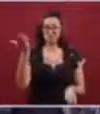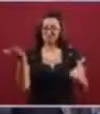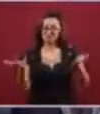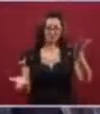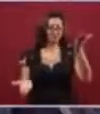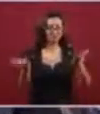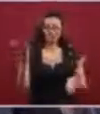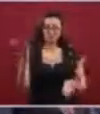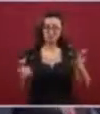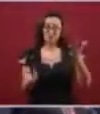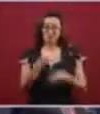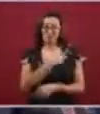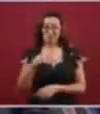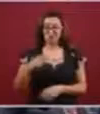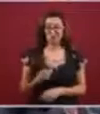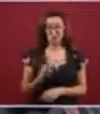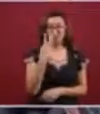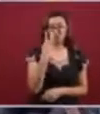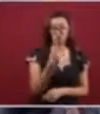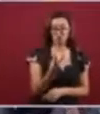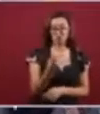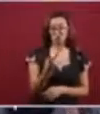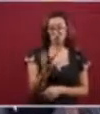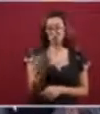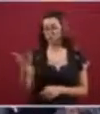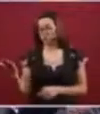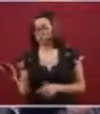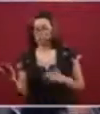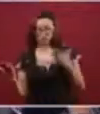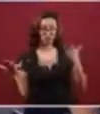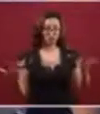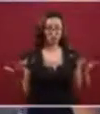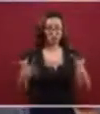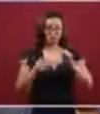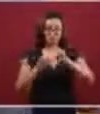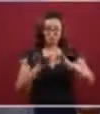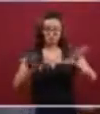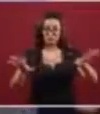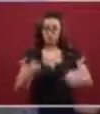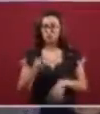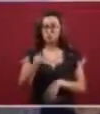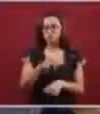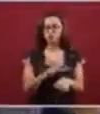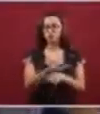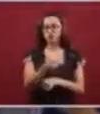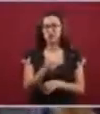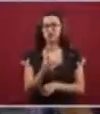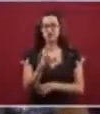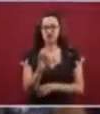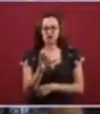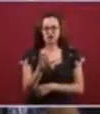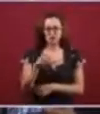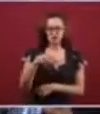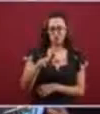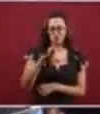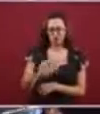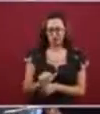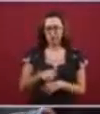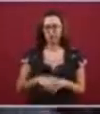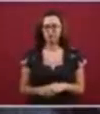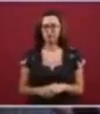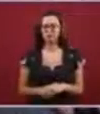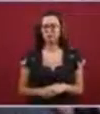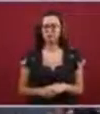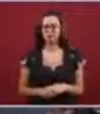tiene que ver con entrevistar a las dos partes. Eso es básico. ¿De qué periódico eres, perdón? De Reforma. De Reforma. Entonces,